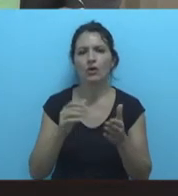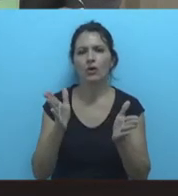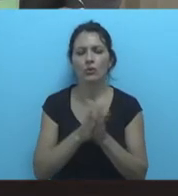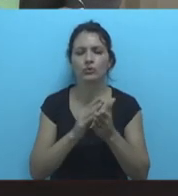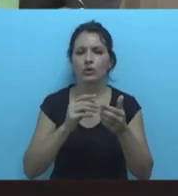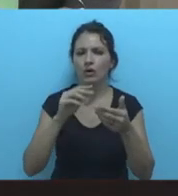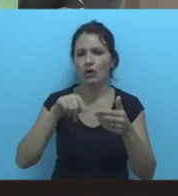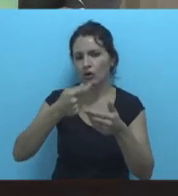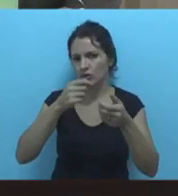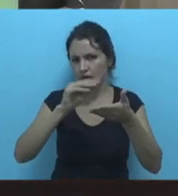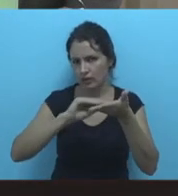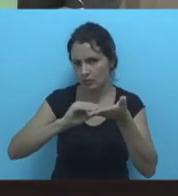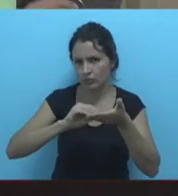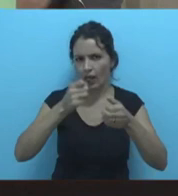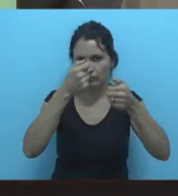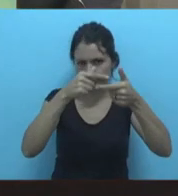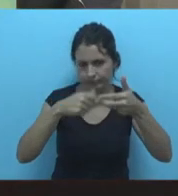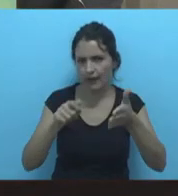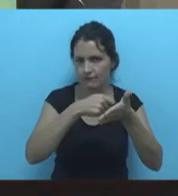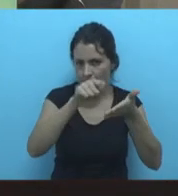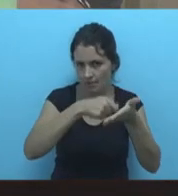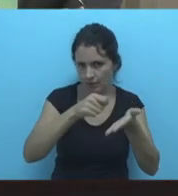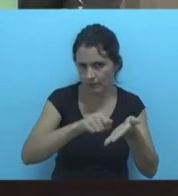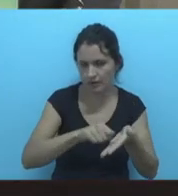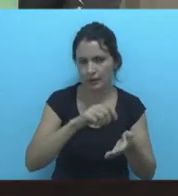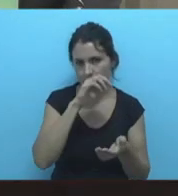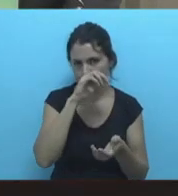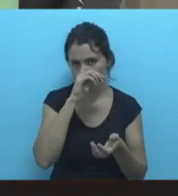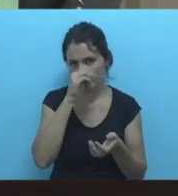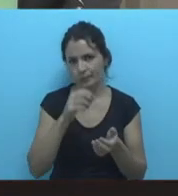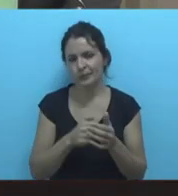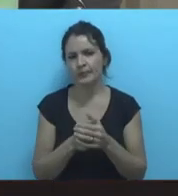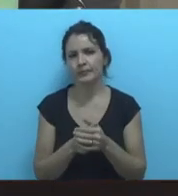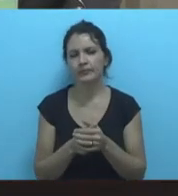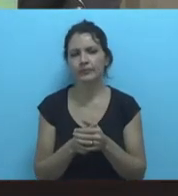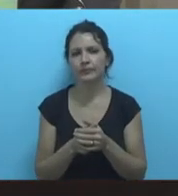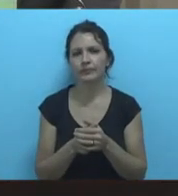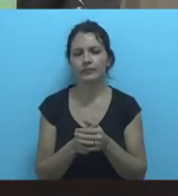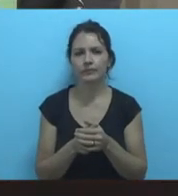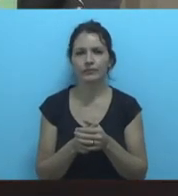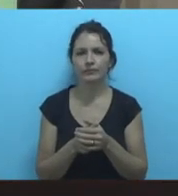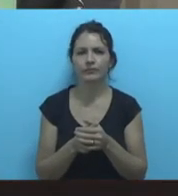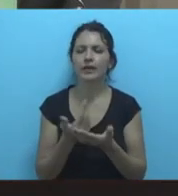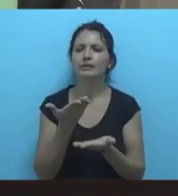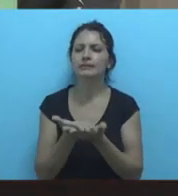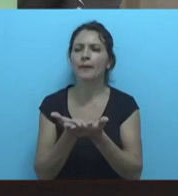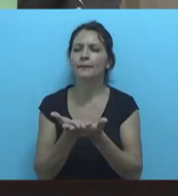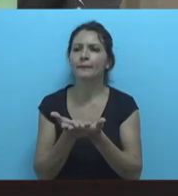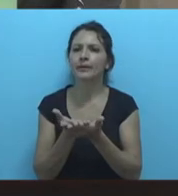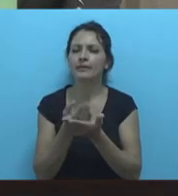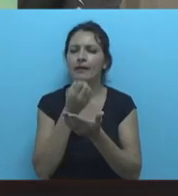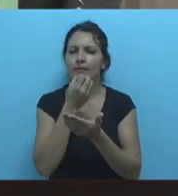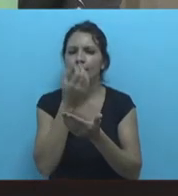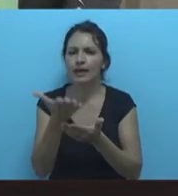Basile, Zen, González, Espíndola, Ciancio, Puyaro y Palo Oliver, por el cual se solicita disponga a declarar de